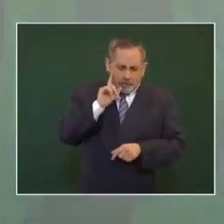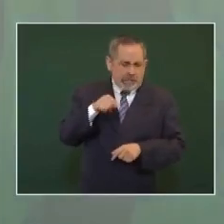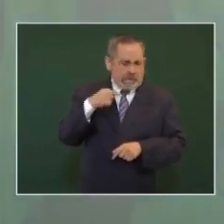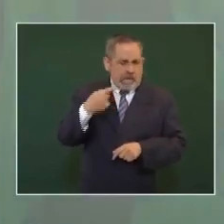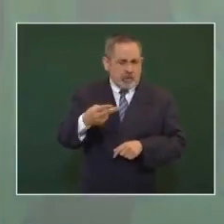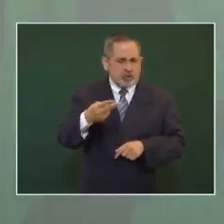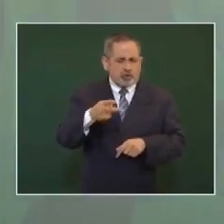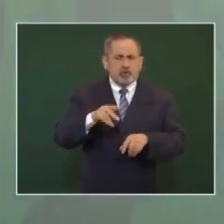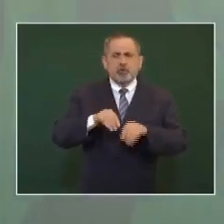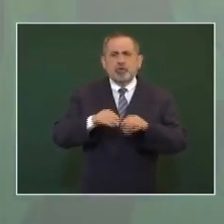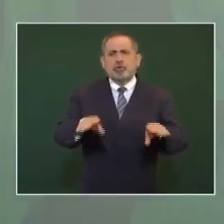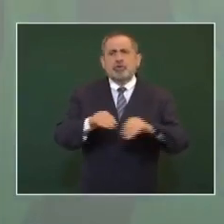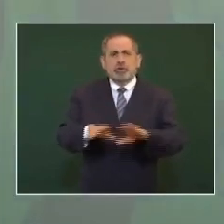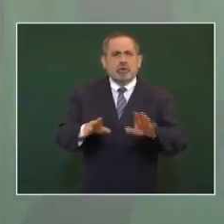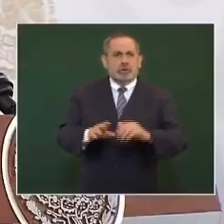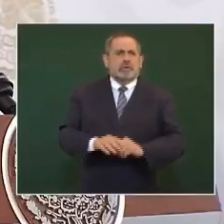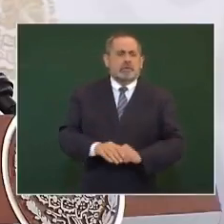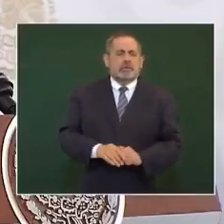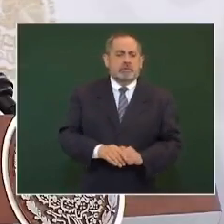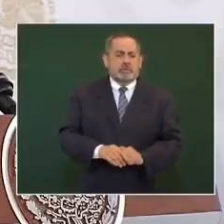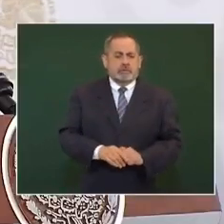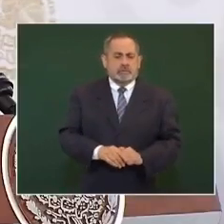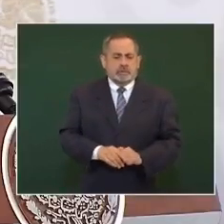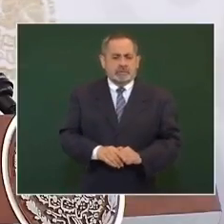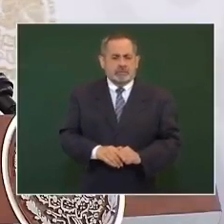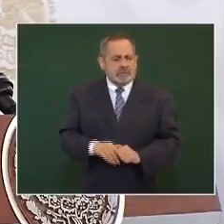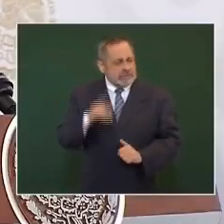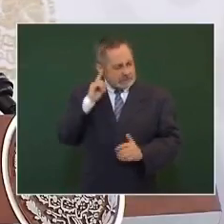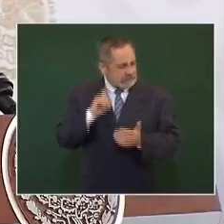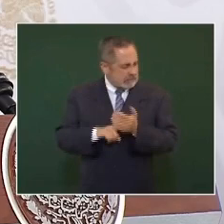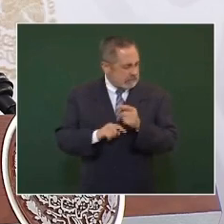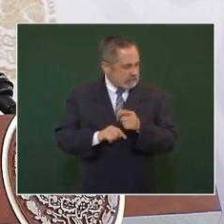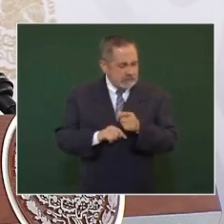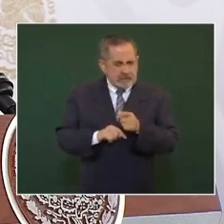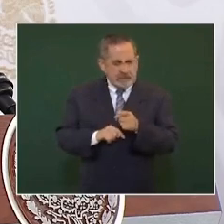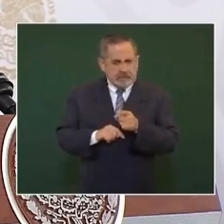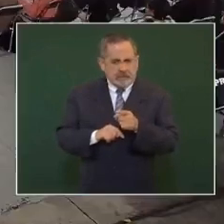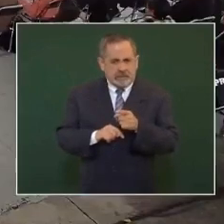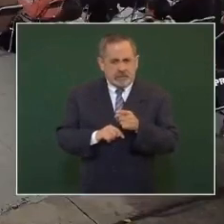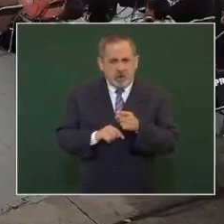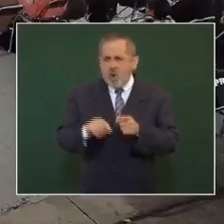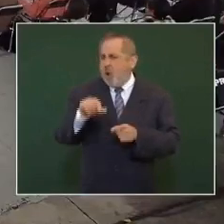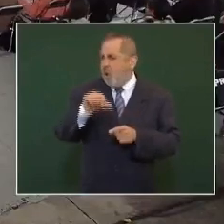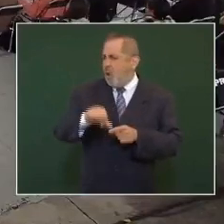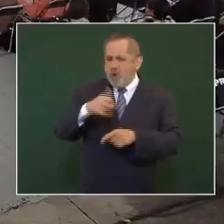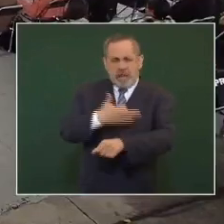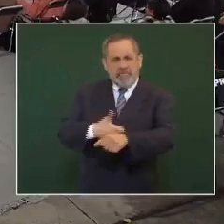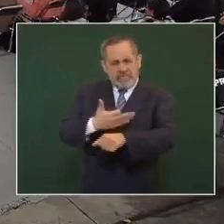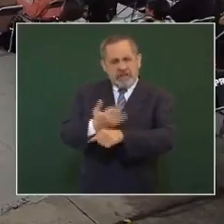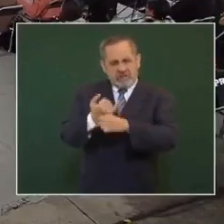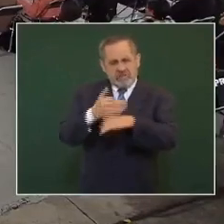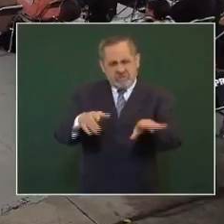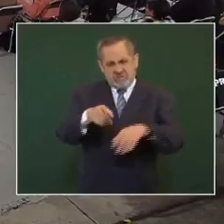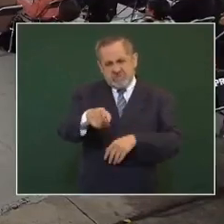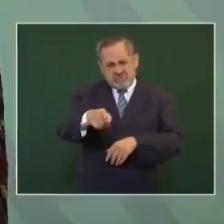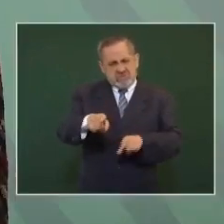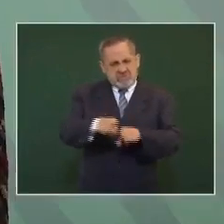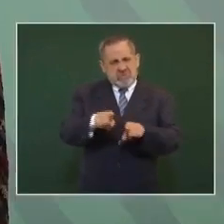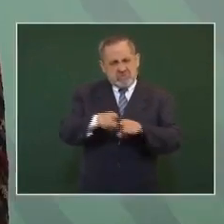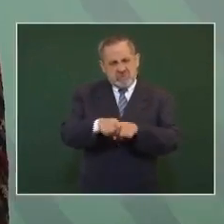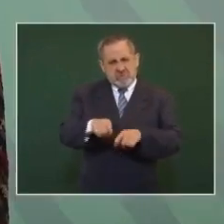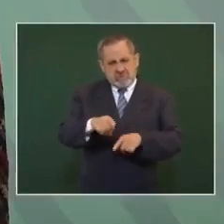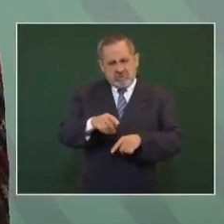no sabemos de estas 300, un poco más de 300 personas, si todos los datos de todas las celdas